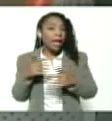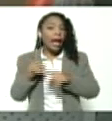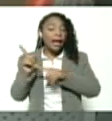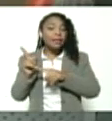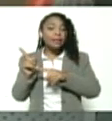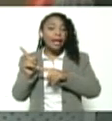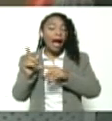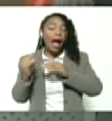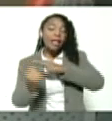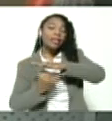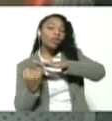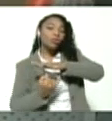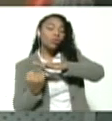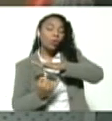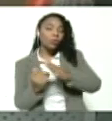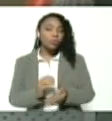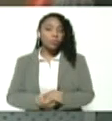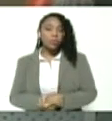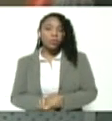ente.